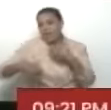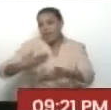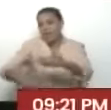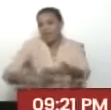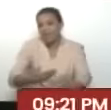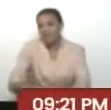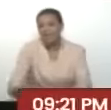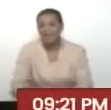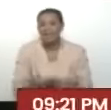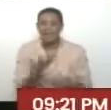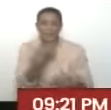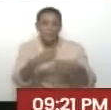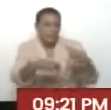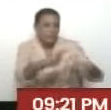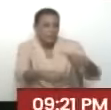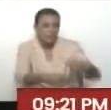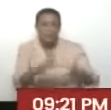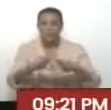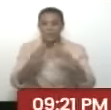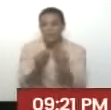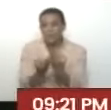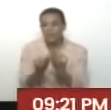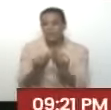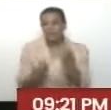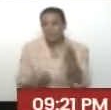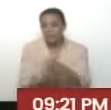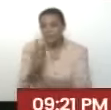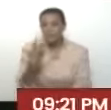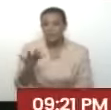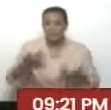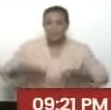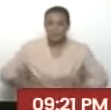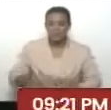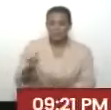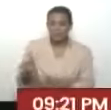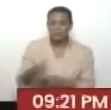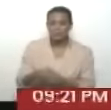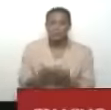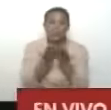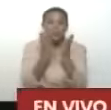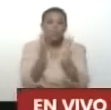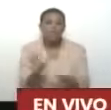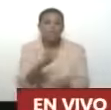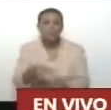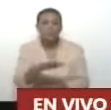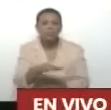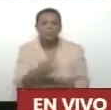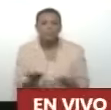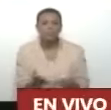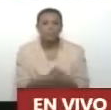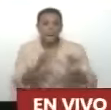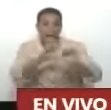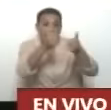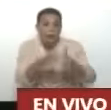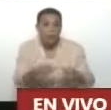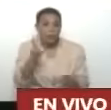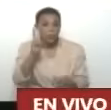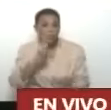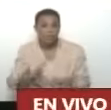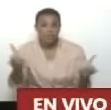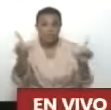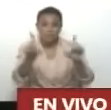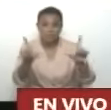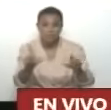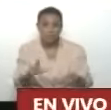Ángel Daniela. Y se quedaron ahí. Ajá. Mira, Ángel Daniela, tú estudias, ¿qué estudias? Artes audiovisuales en la